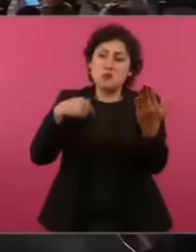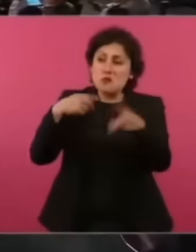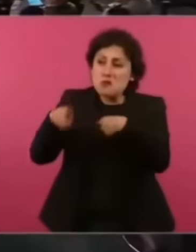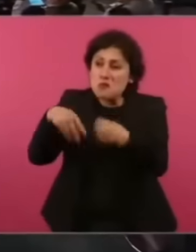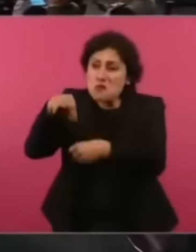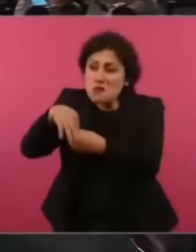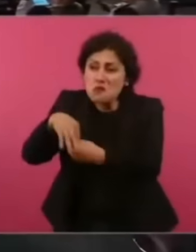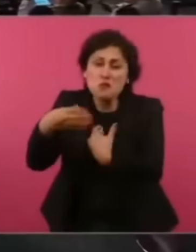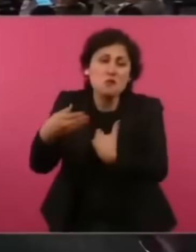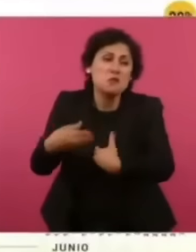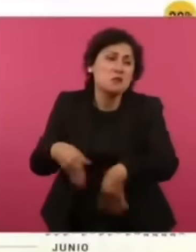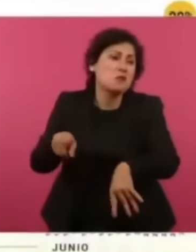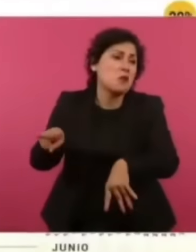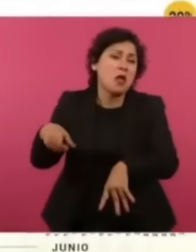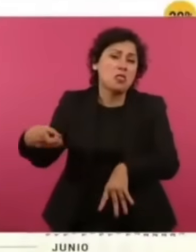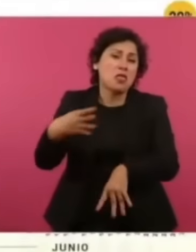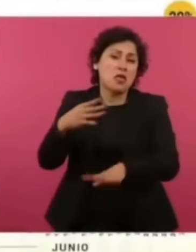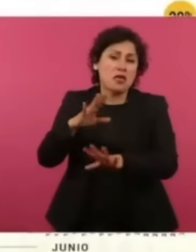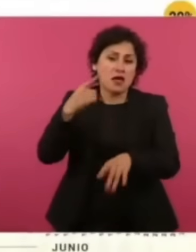Esto es propaganda.